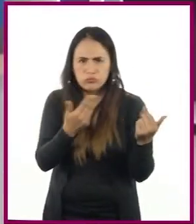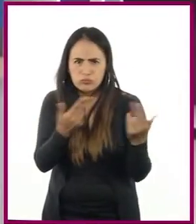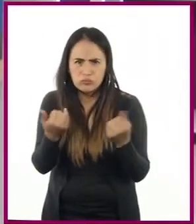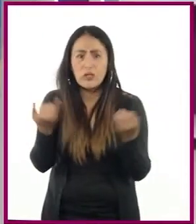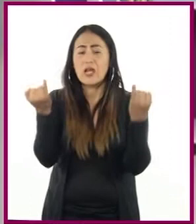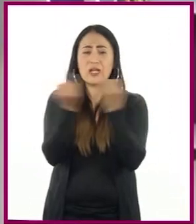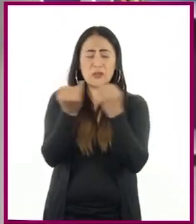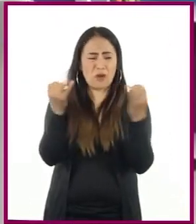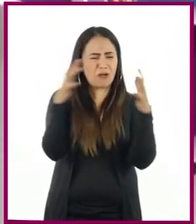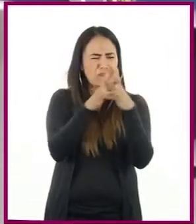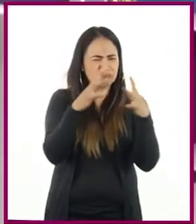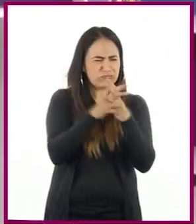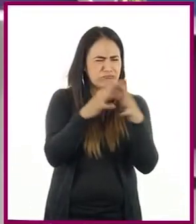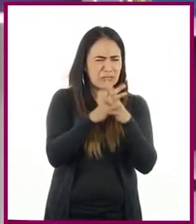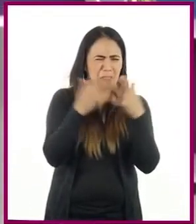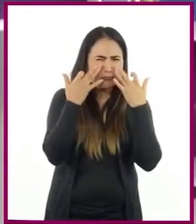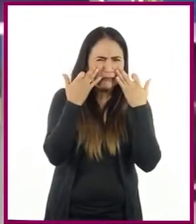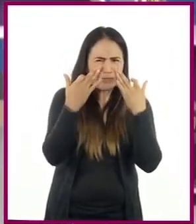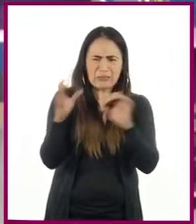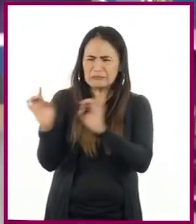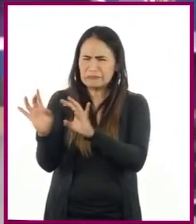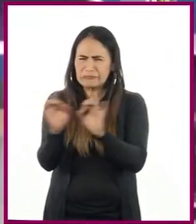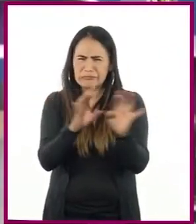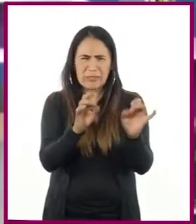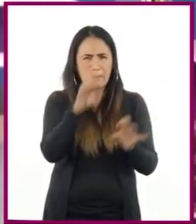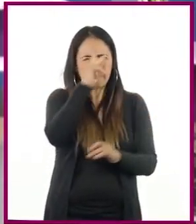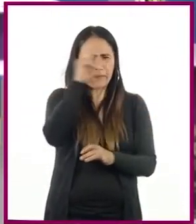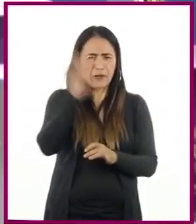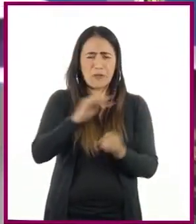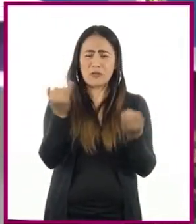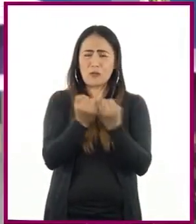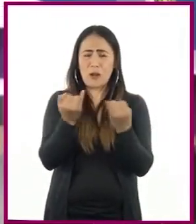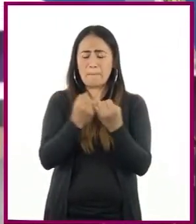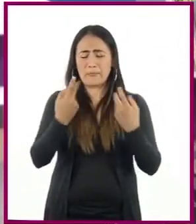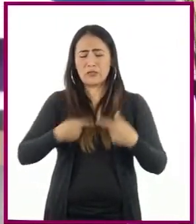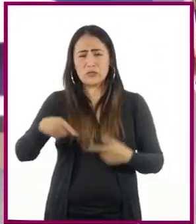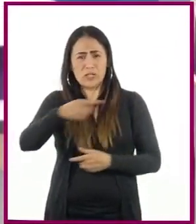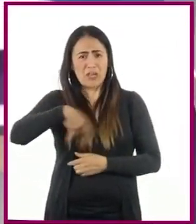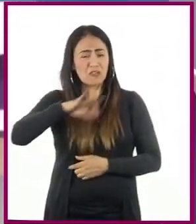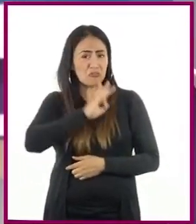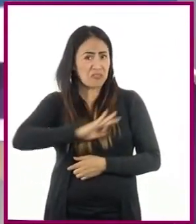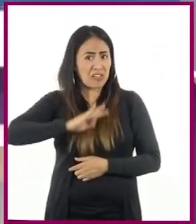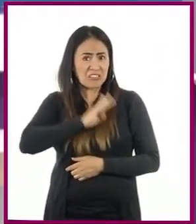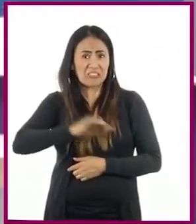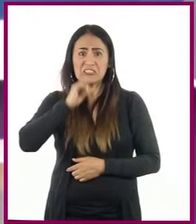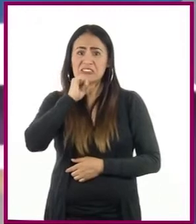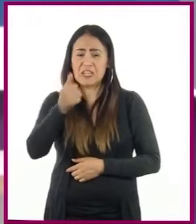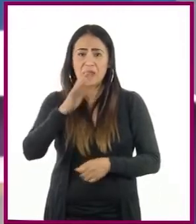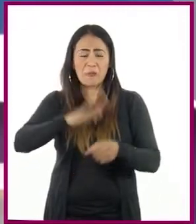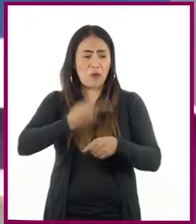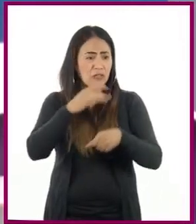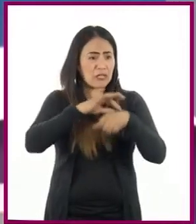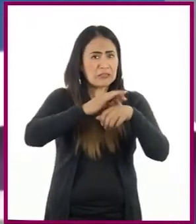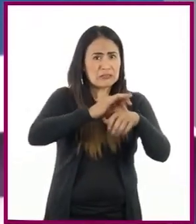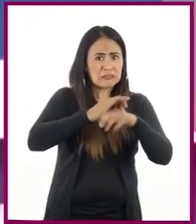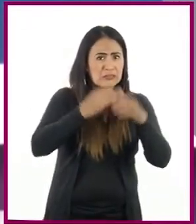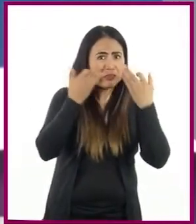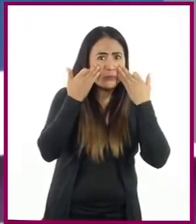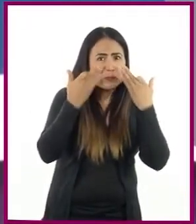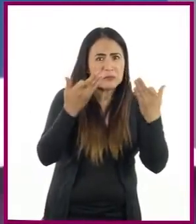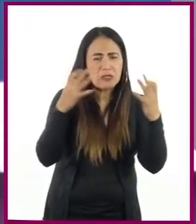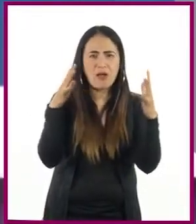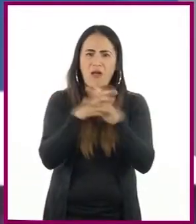del combate y la infelicidad de los hombres que habían de vérselas en el encarnizado y violento teatro de la